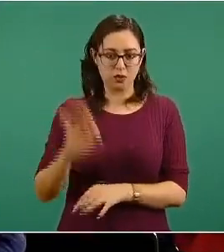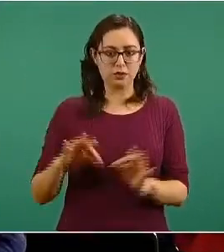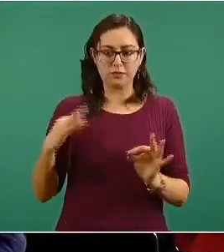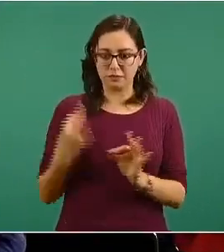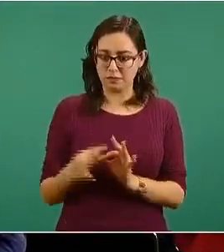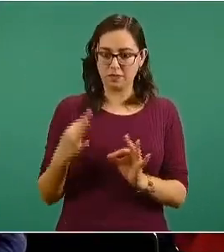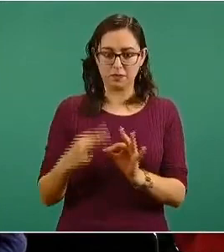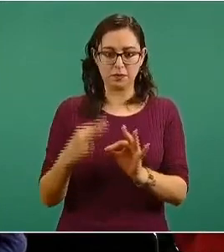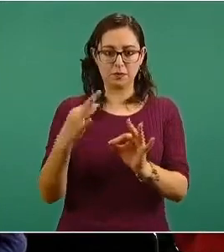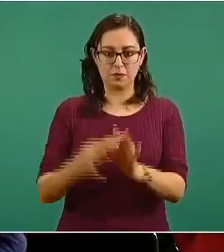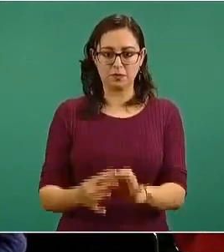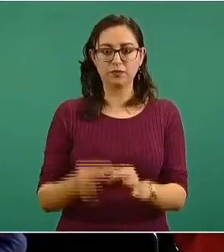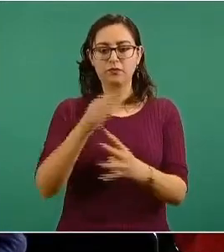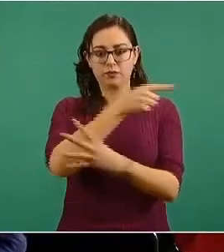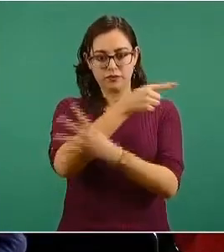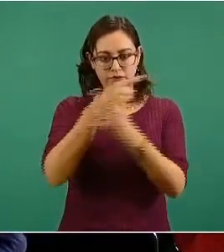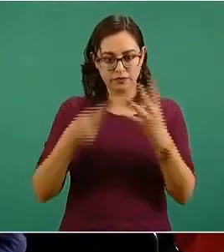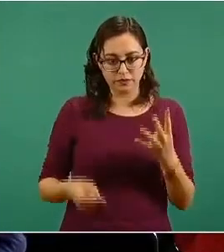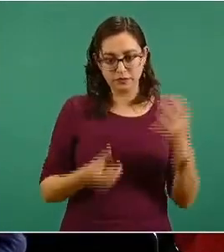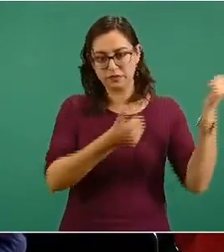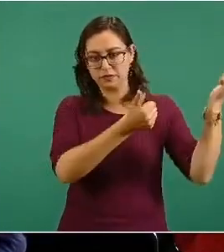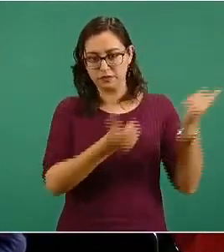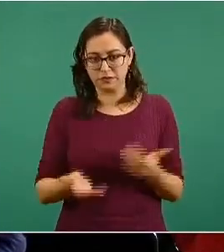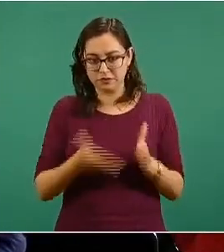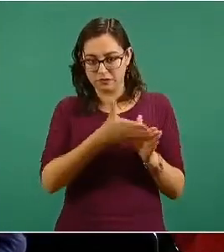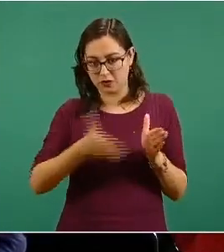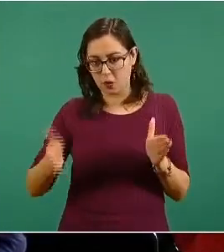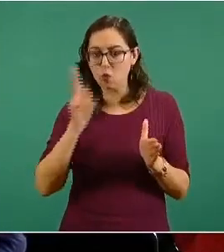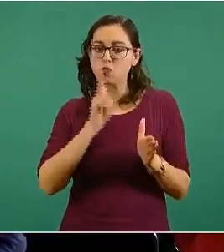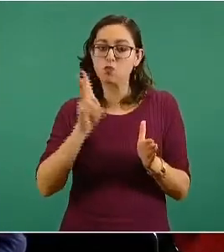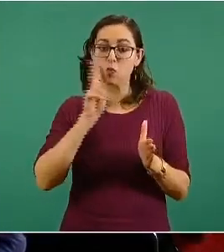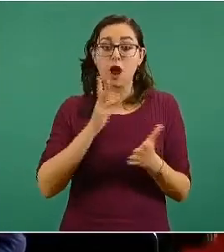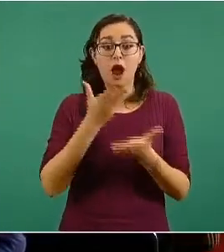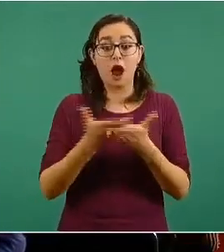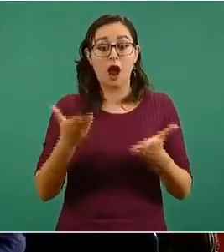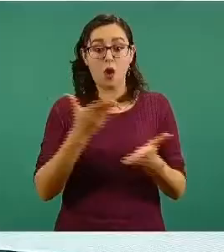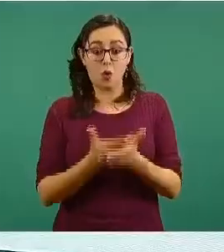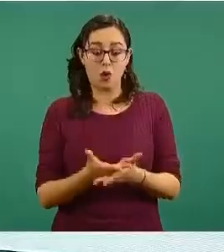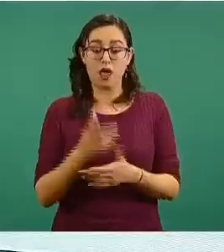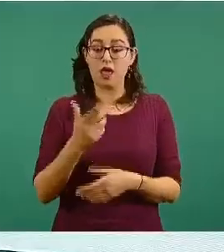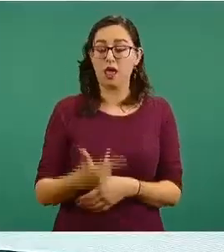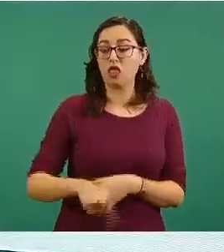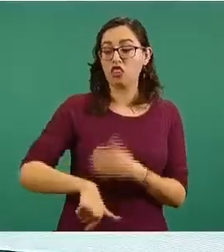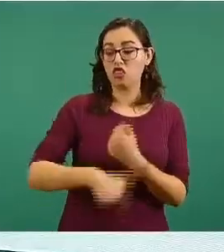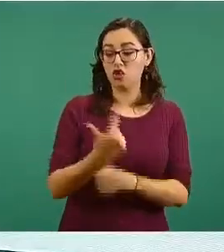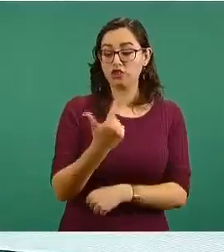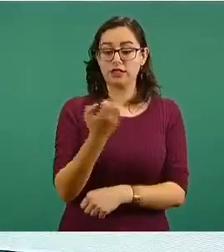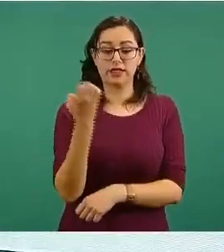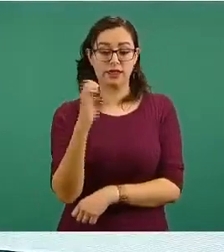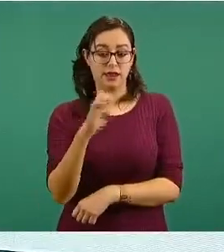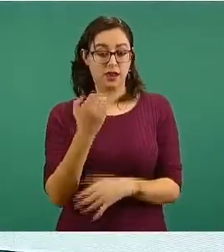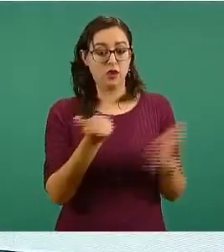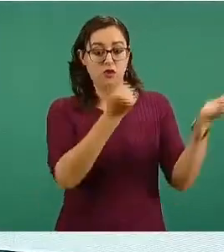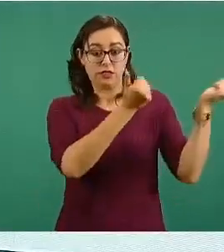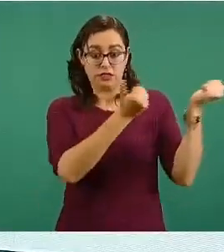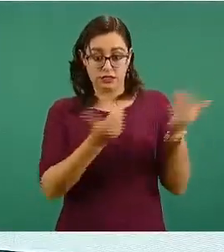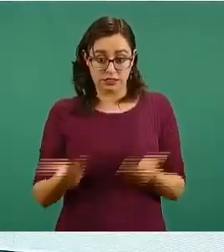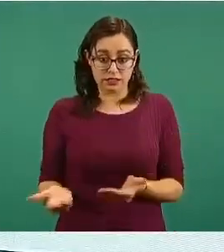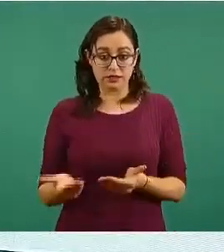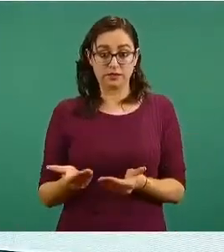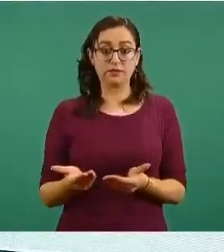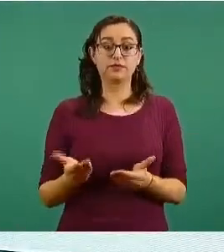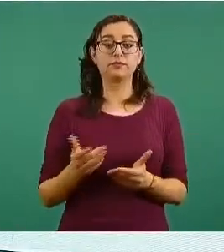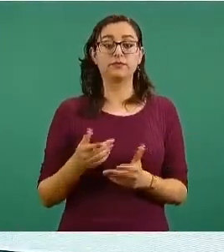que se utilizaron en el proceso de calibración y el paquete más reciente que llegó el 12 de enero y